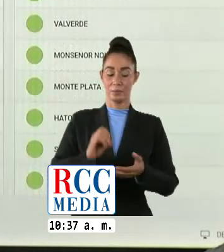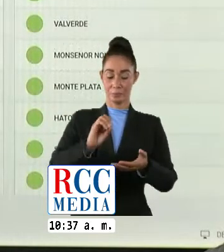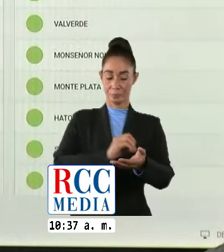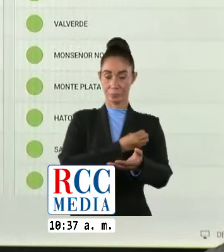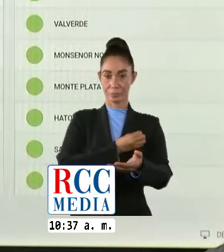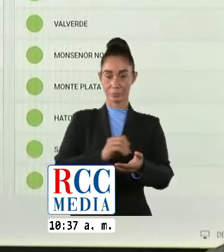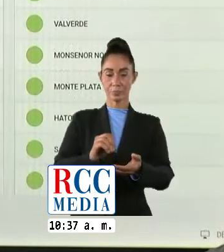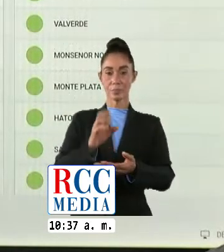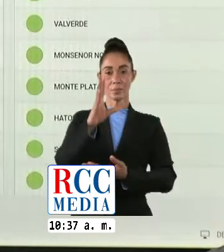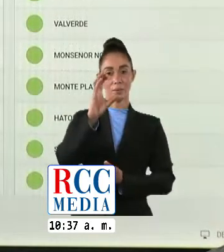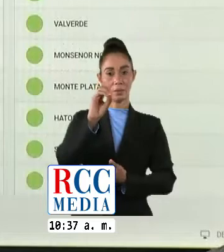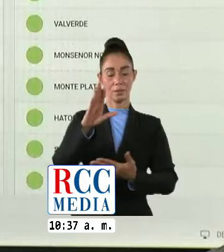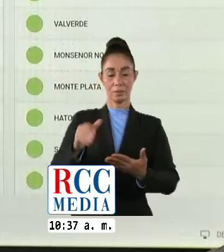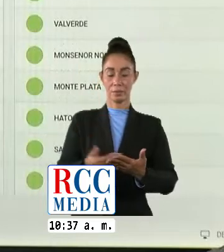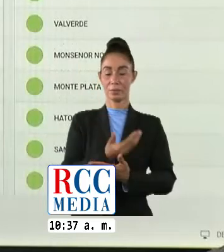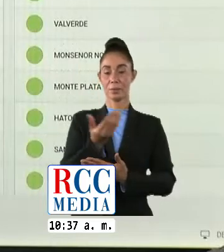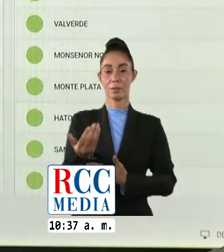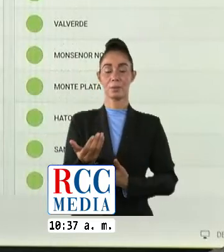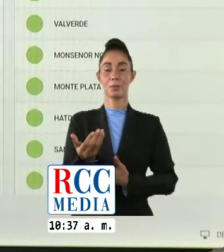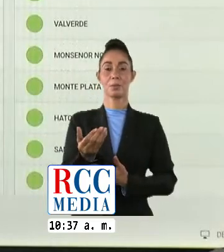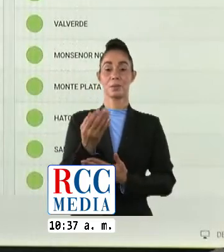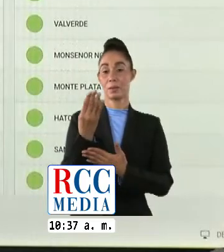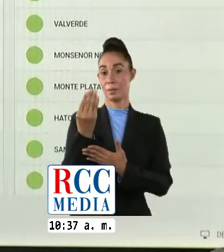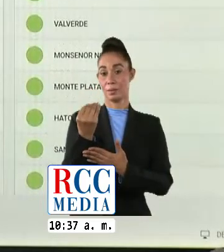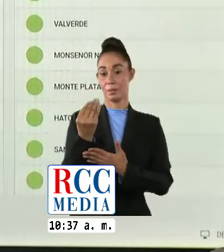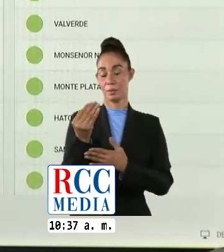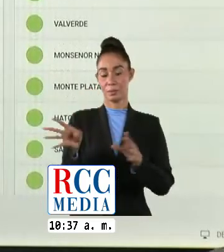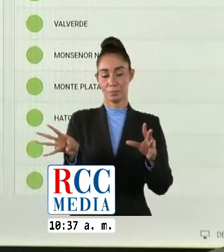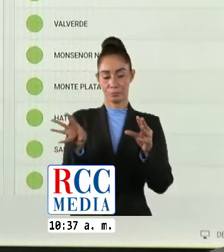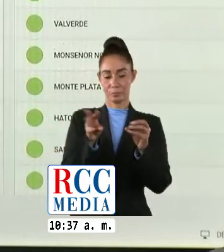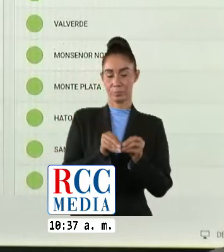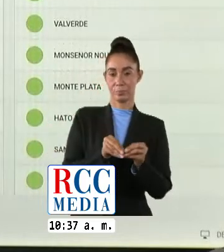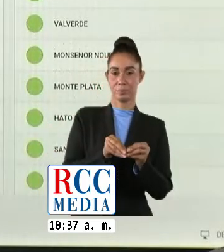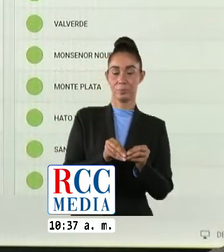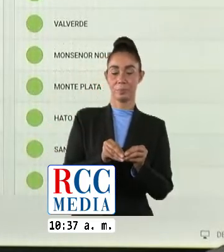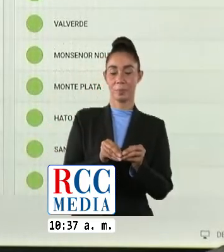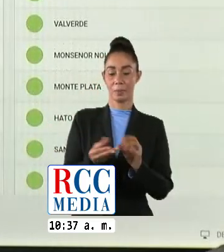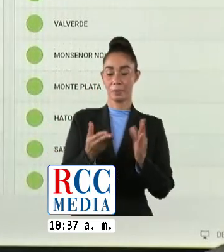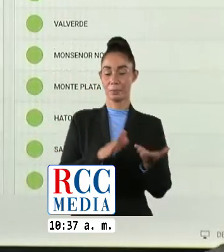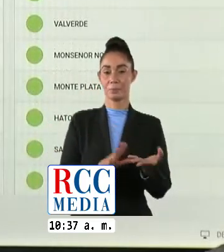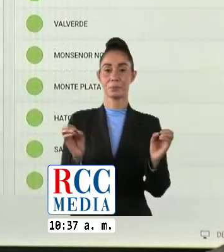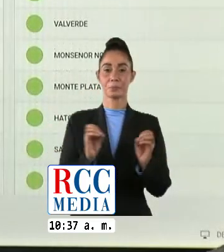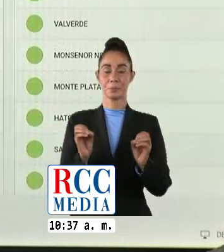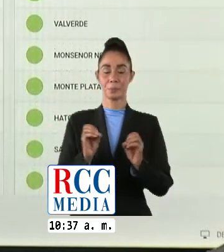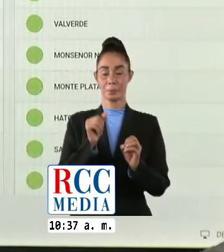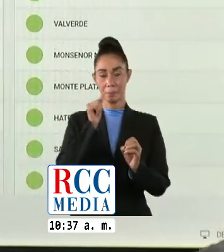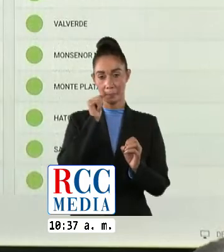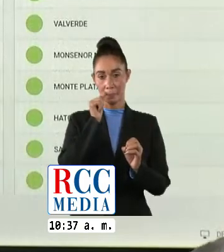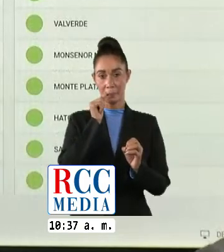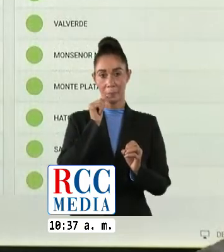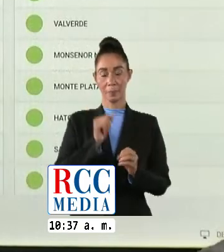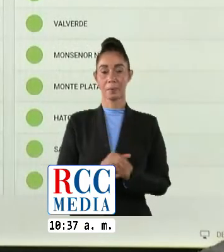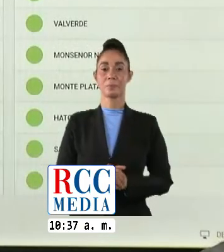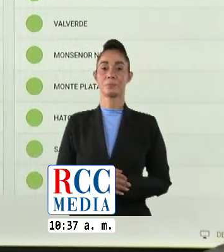Ocoa, 0 casos nuevos, 14 acumulados, 0 fallecimiento.